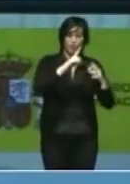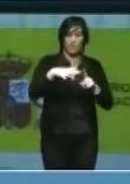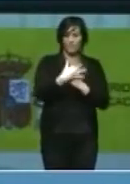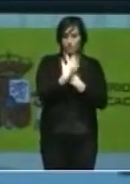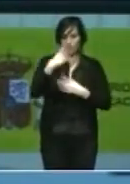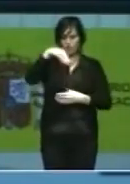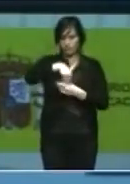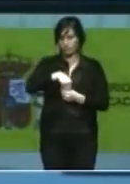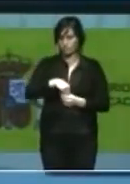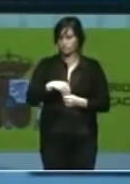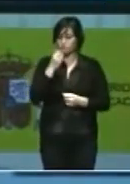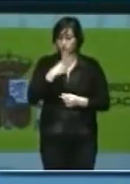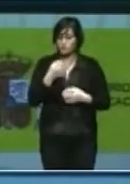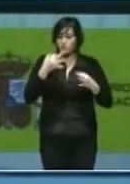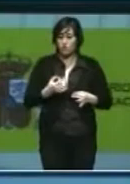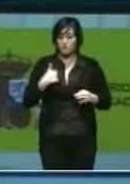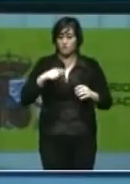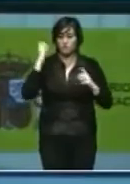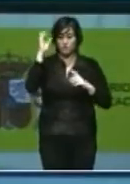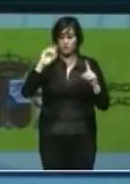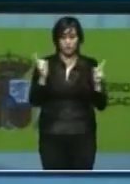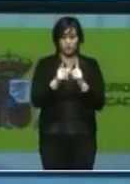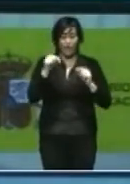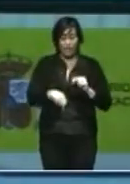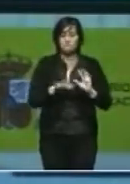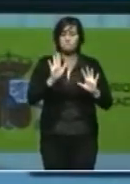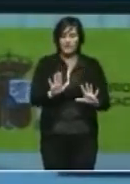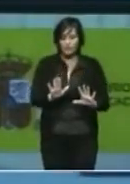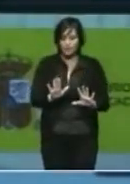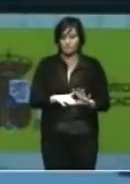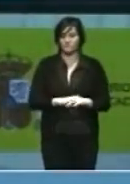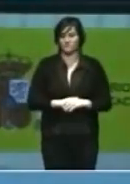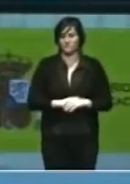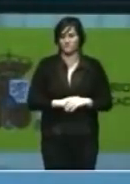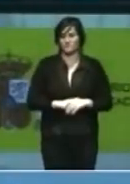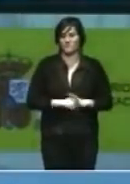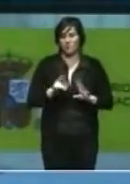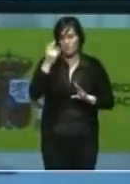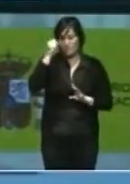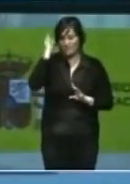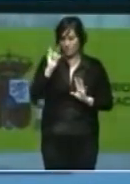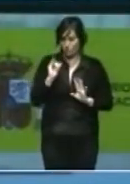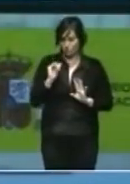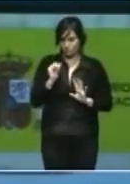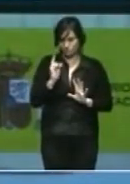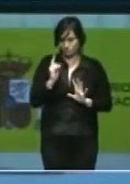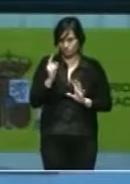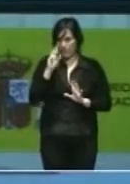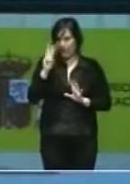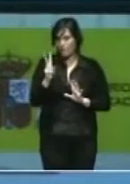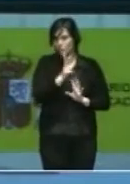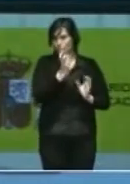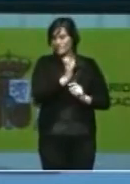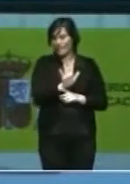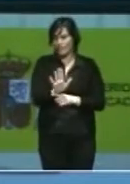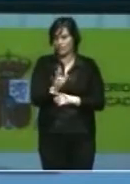inserta. Bueno, seguramente mi intervención debería de acabar aquí, pero me atrevo pues, bueno, a mostrar